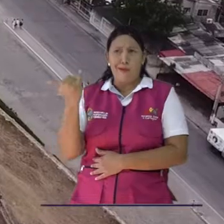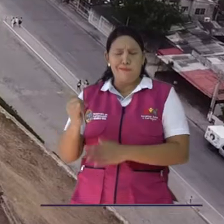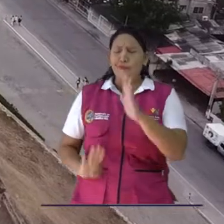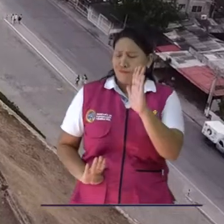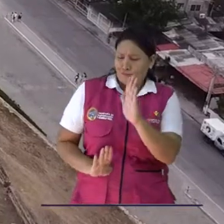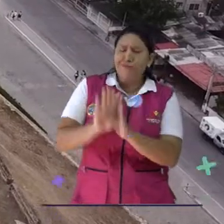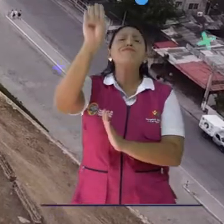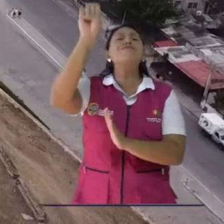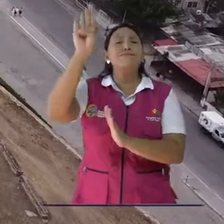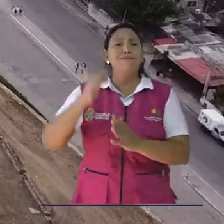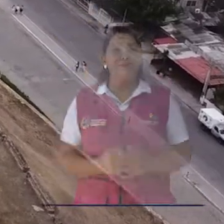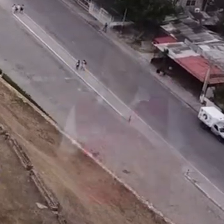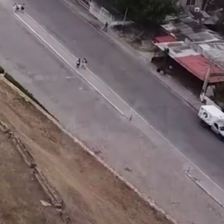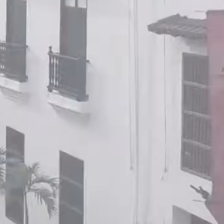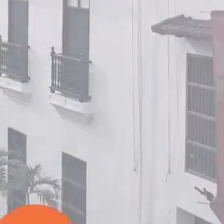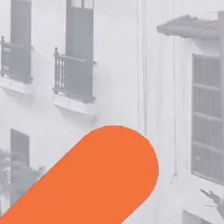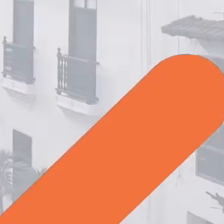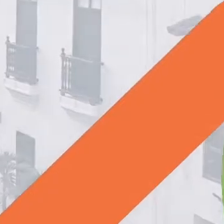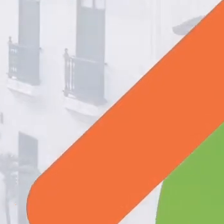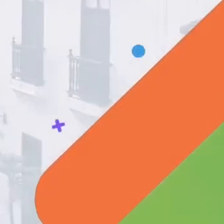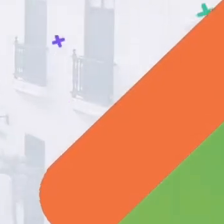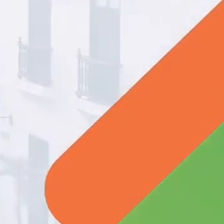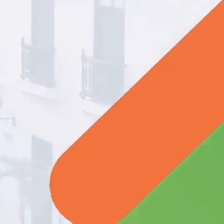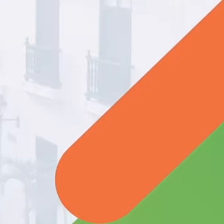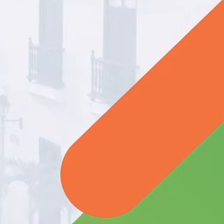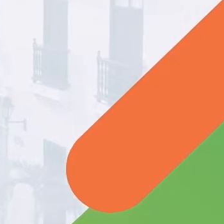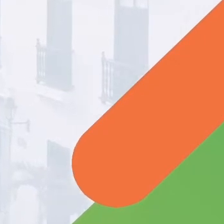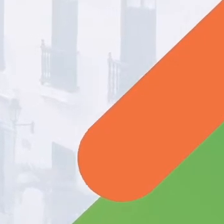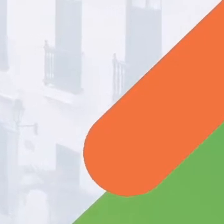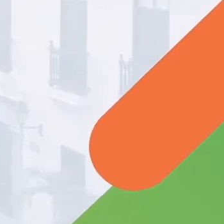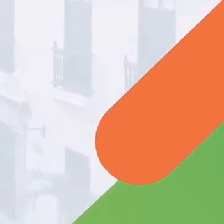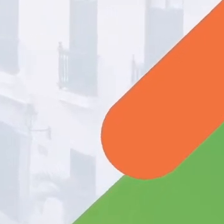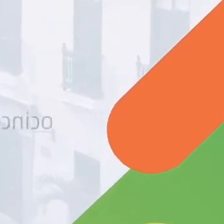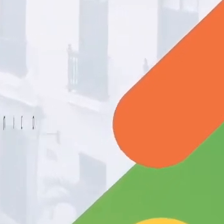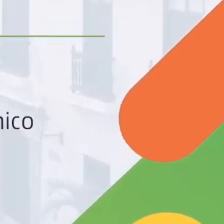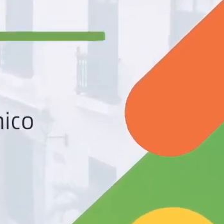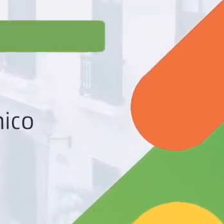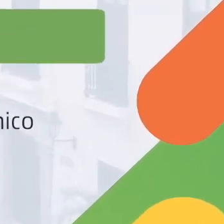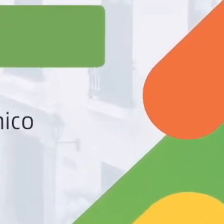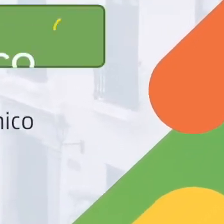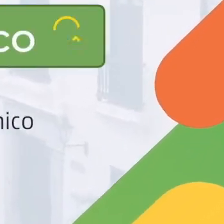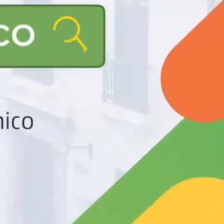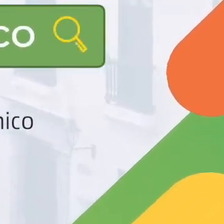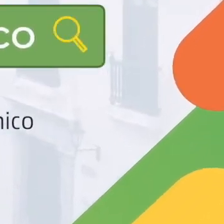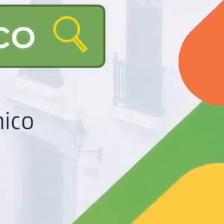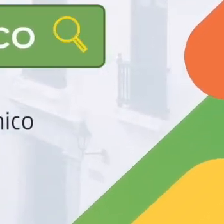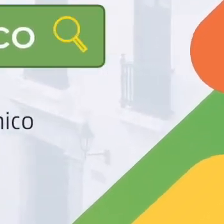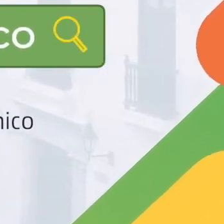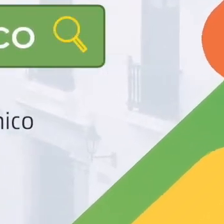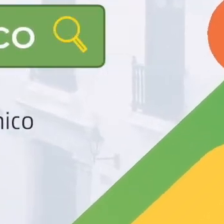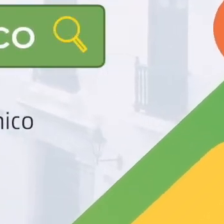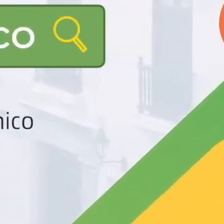decir que Cartagena va pa'lante. Recuerda que puedes consultar toda la información de cómo va la ejecución de nuestro plan de desarrollo